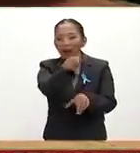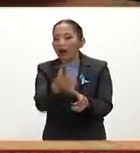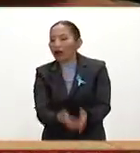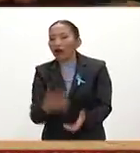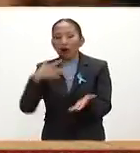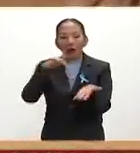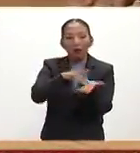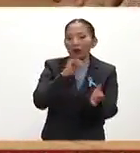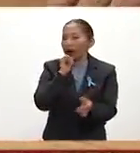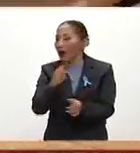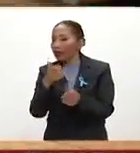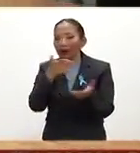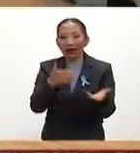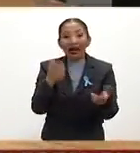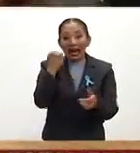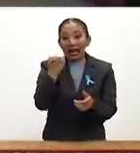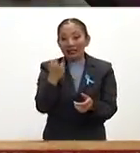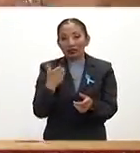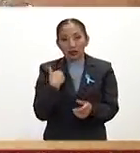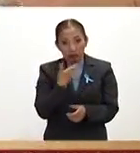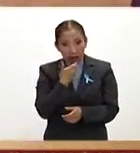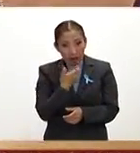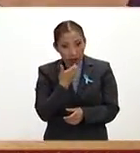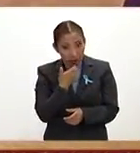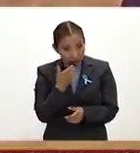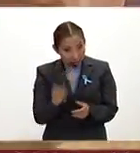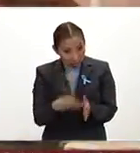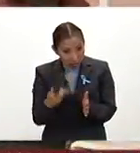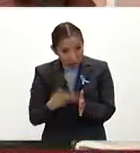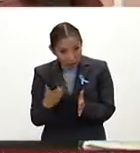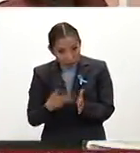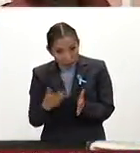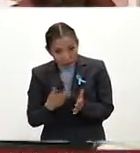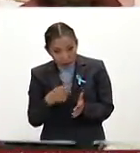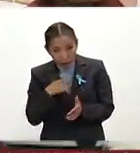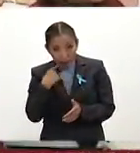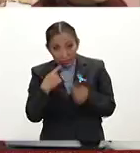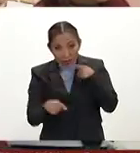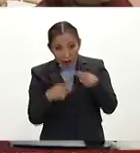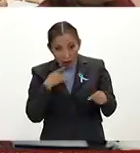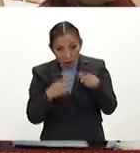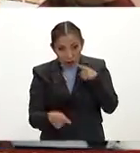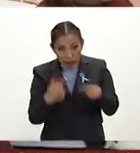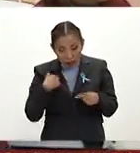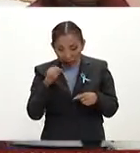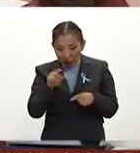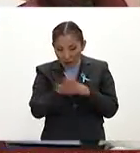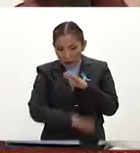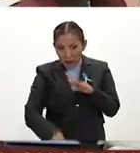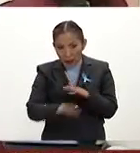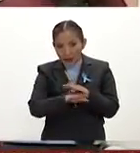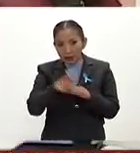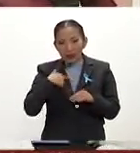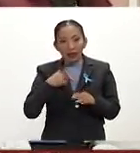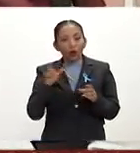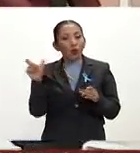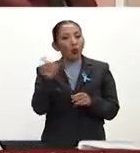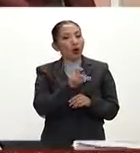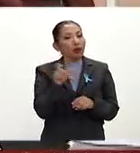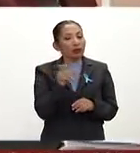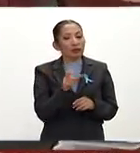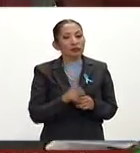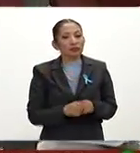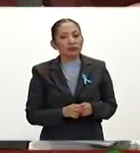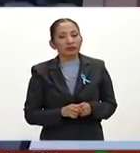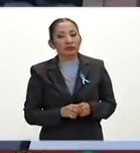los apoyos. Eso es común, magistrada, eso es común, es decir, hay denuncias que sustenten precisamente que a la hora de, por